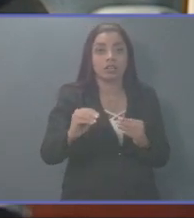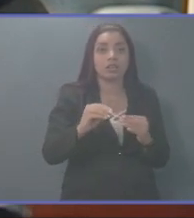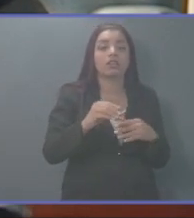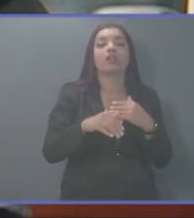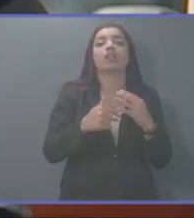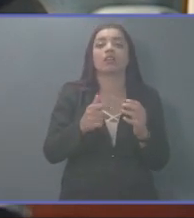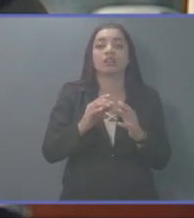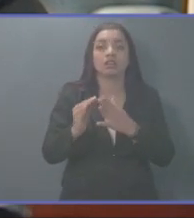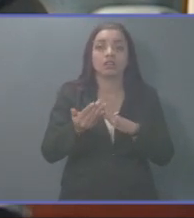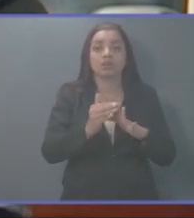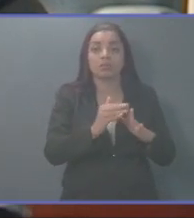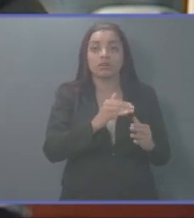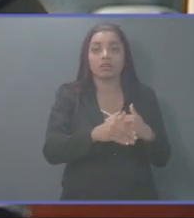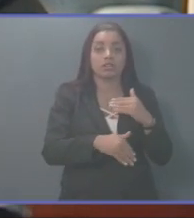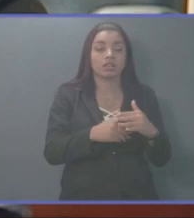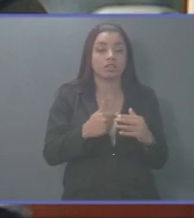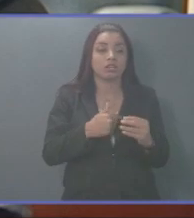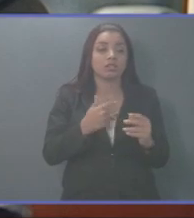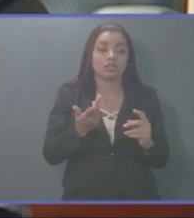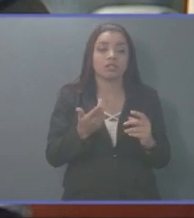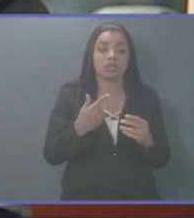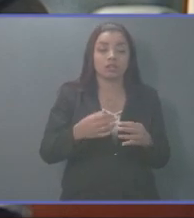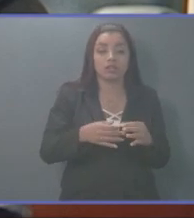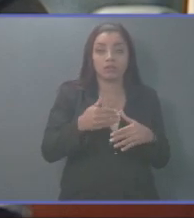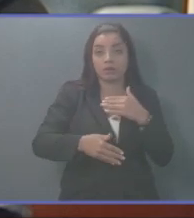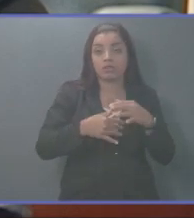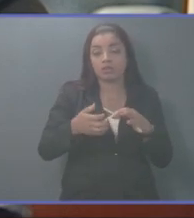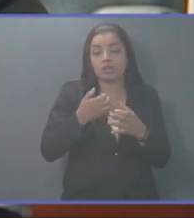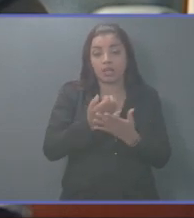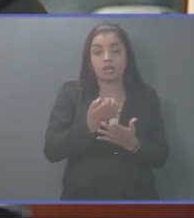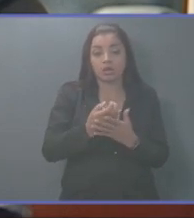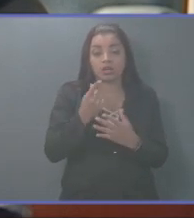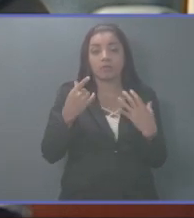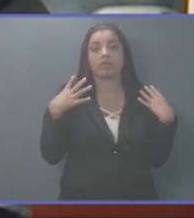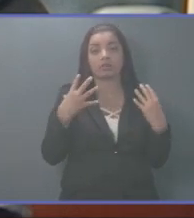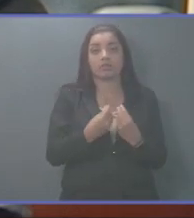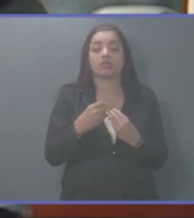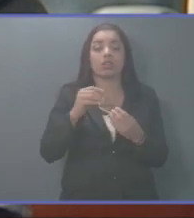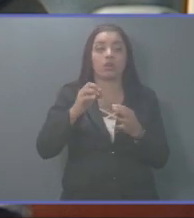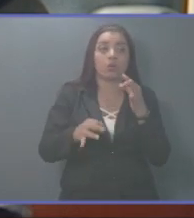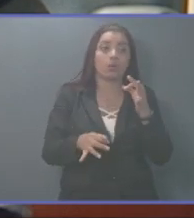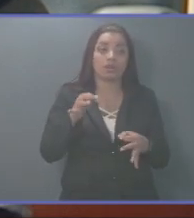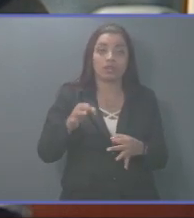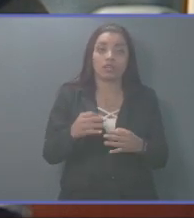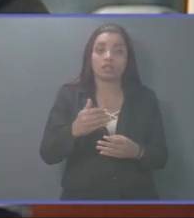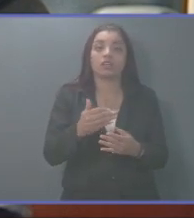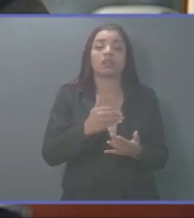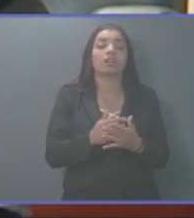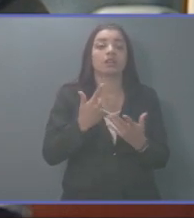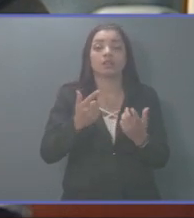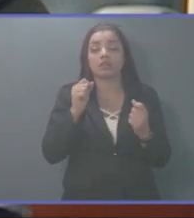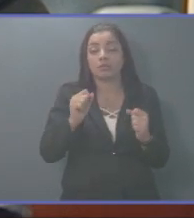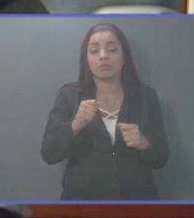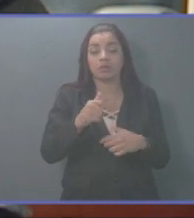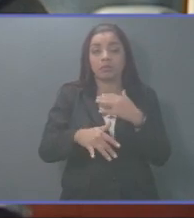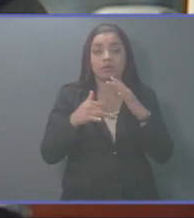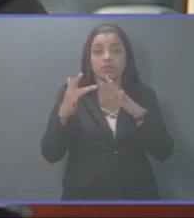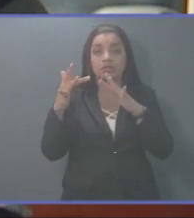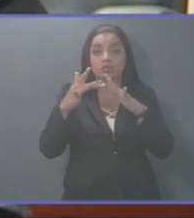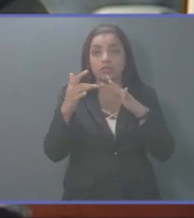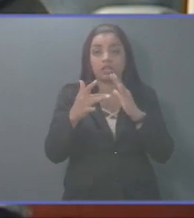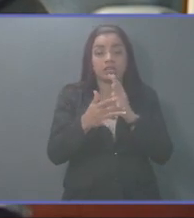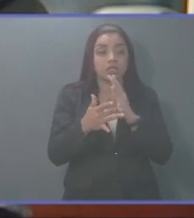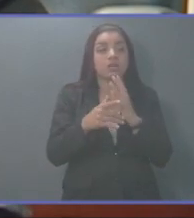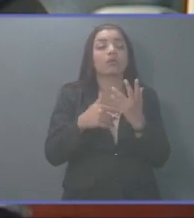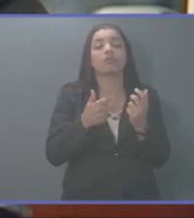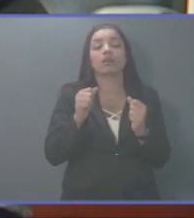las comunidades de origen y de destino y las consecuencias económicas, sociales, jurídicas y políticas que ello genere. D, establecer enlaces técnicos para el acompañamiento a